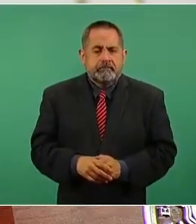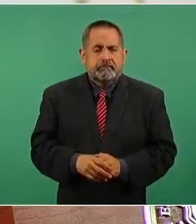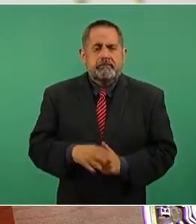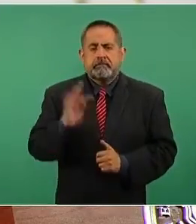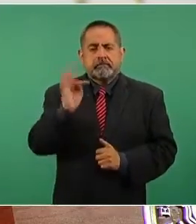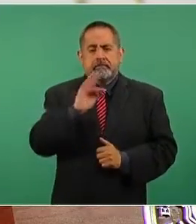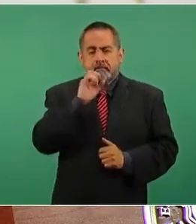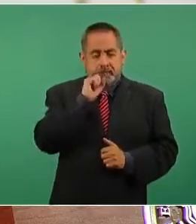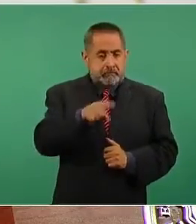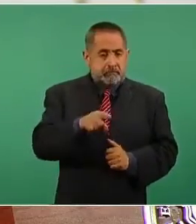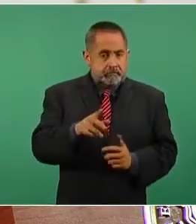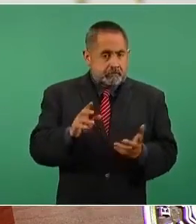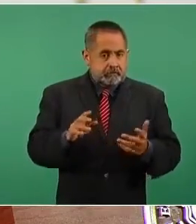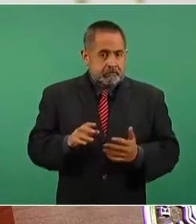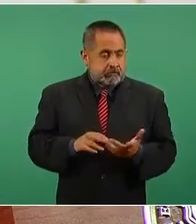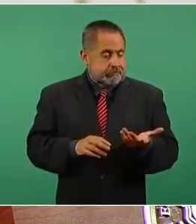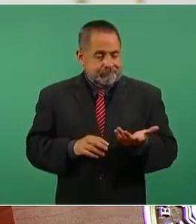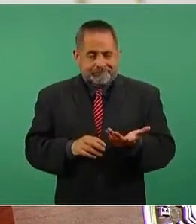con el mismo marco legal,